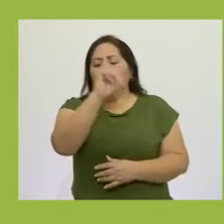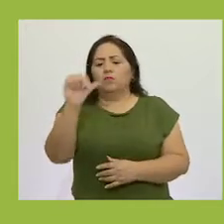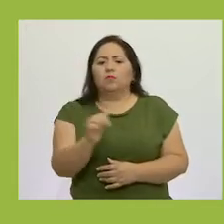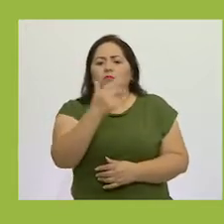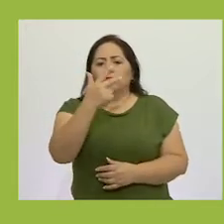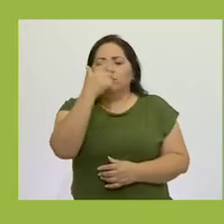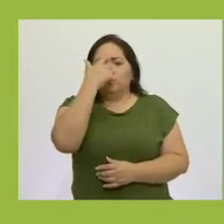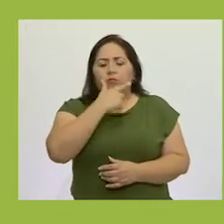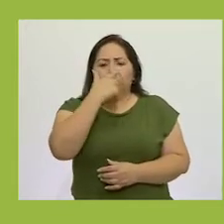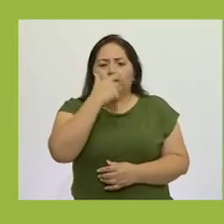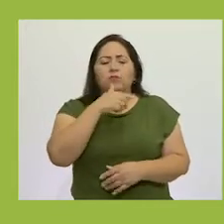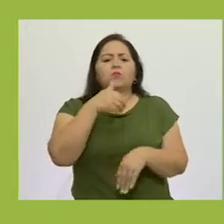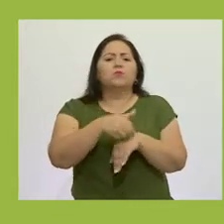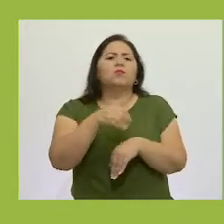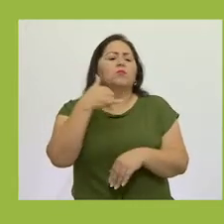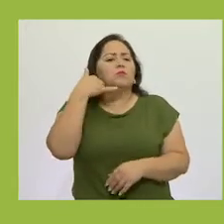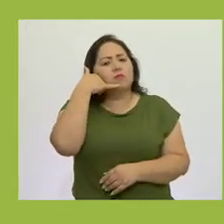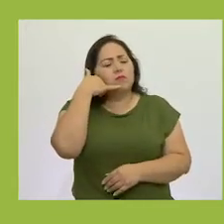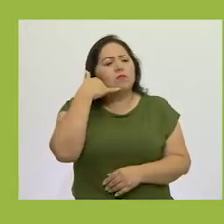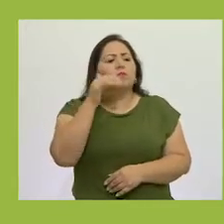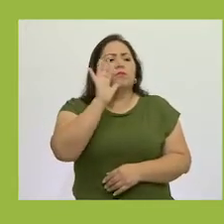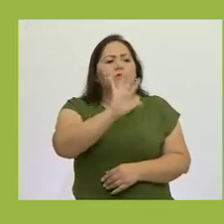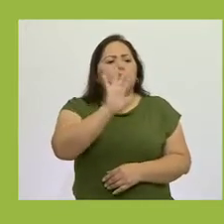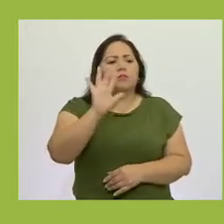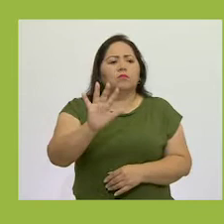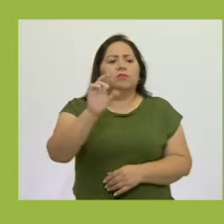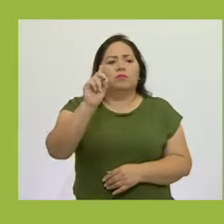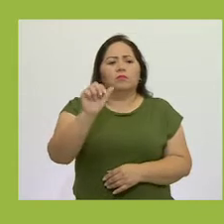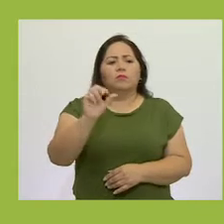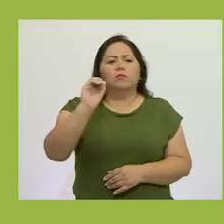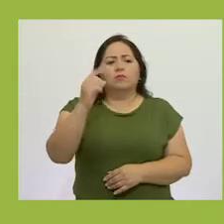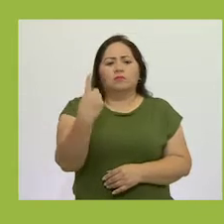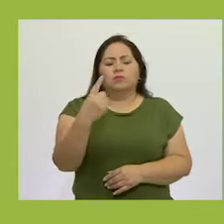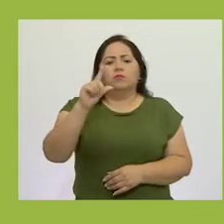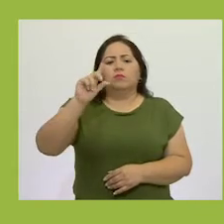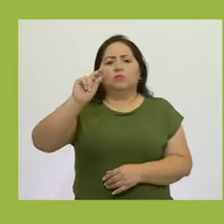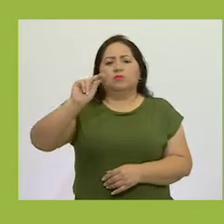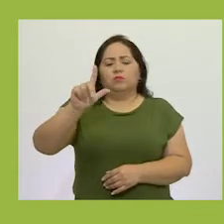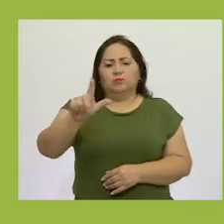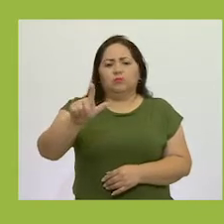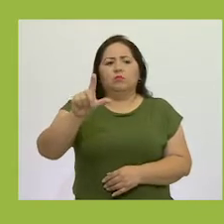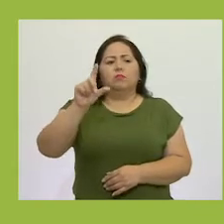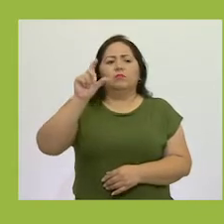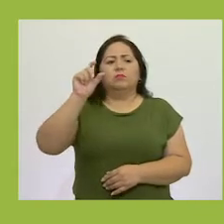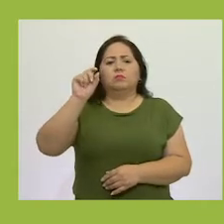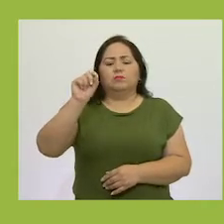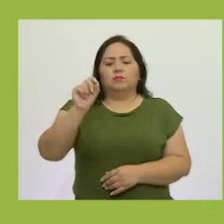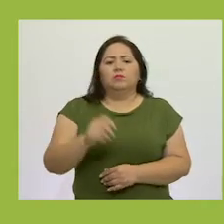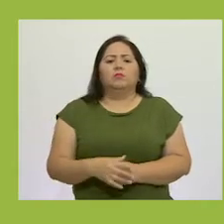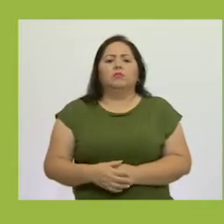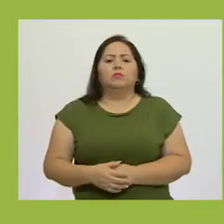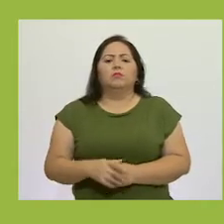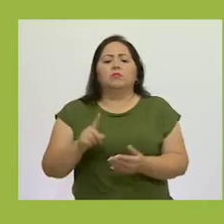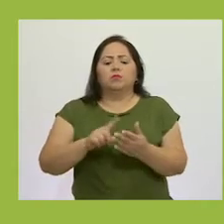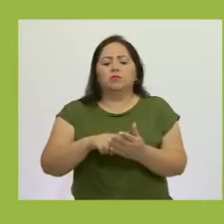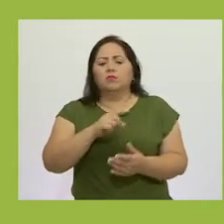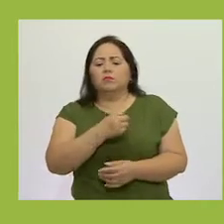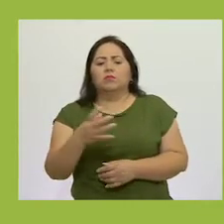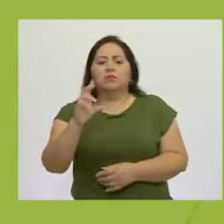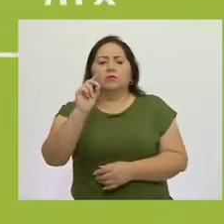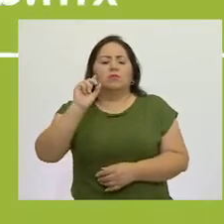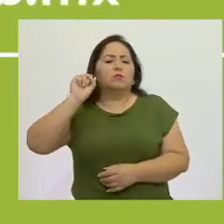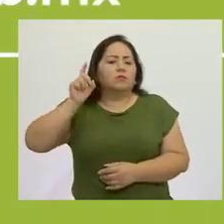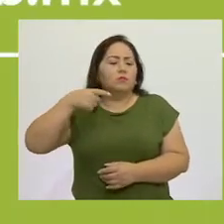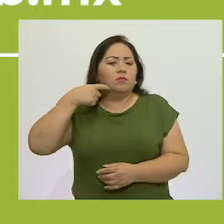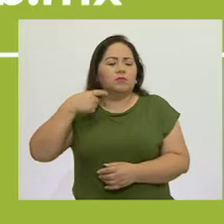a 20 horas al teléfono 55 36 01 87 20 con 30